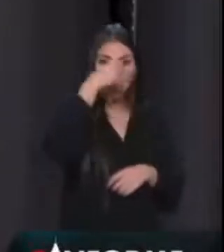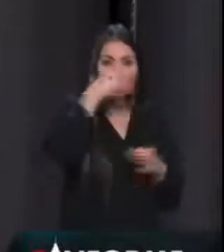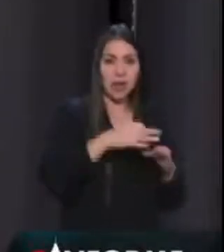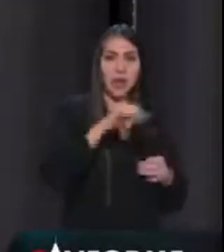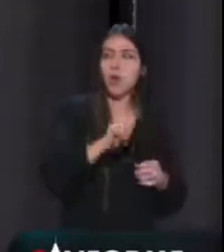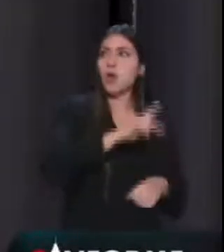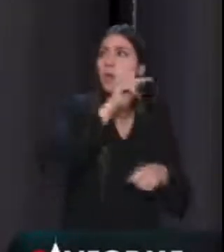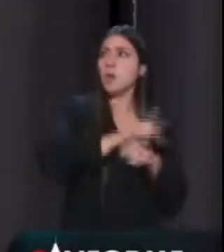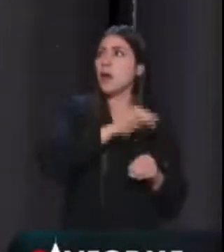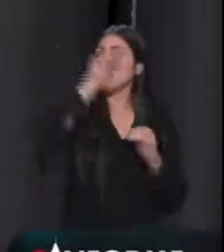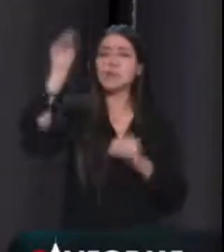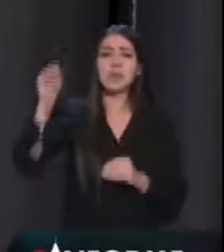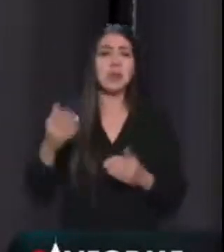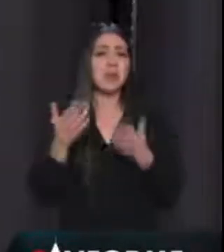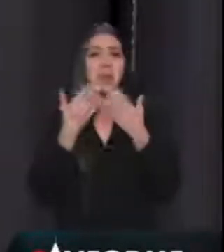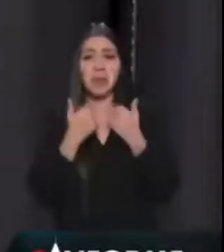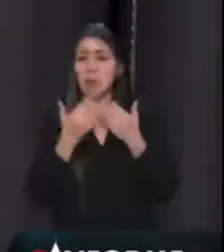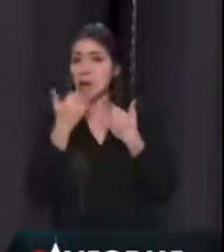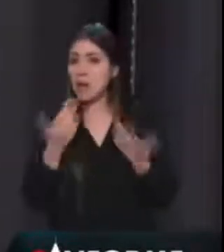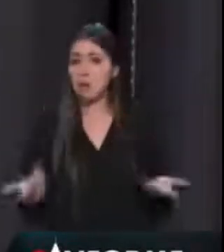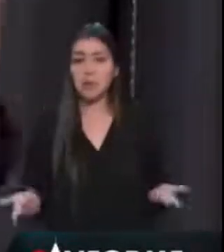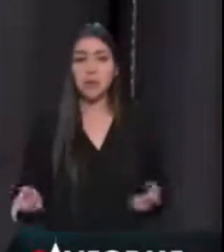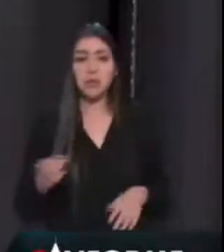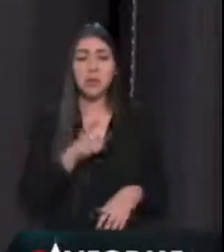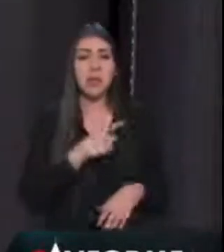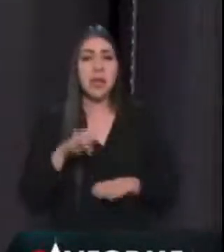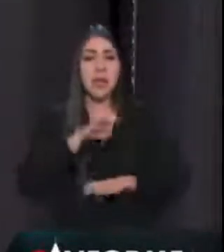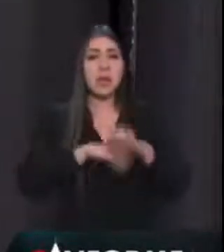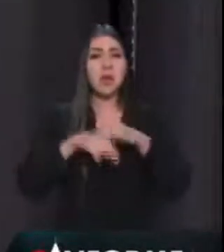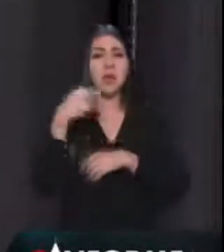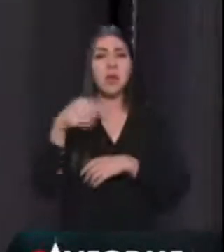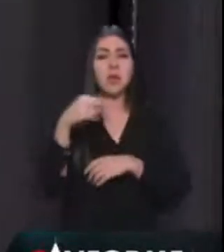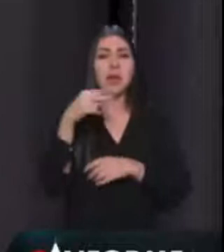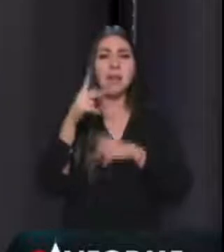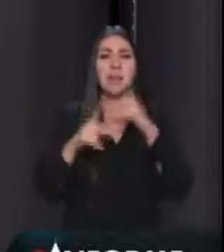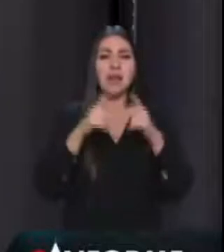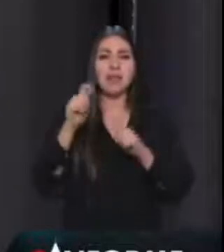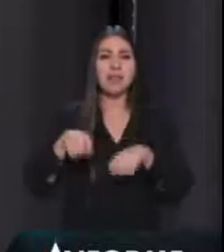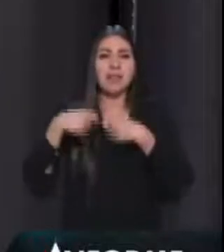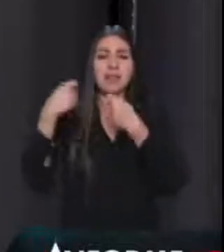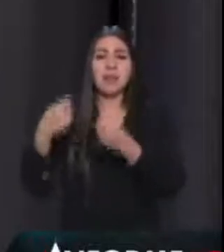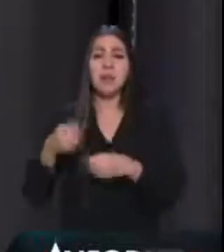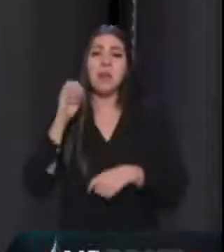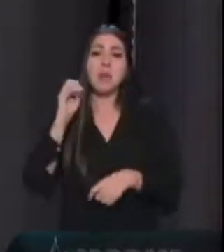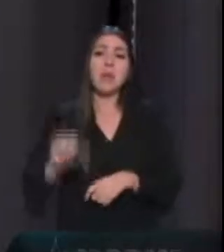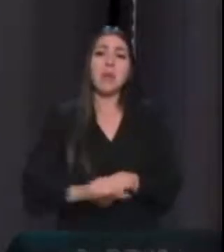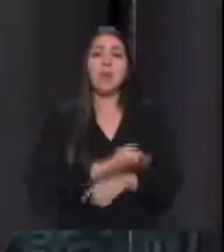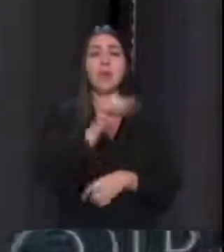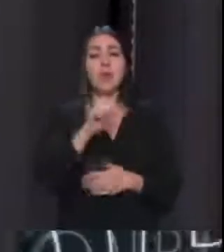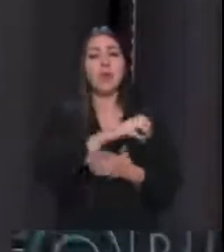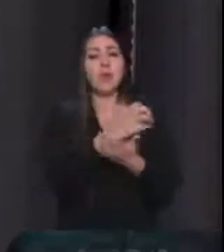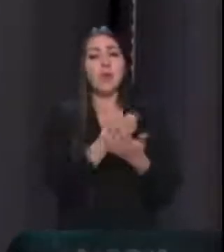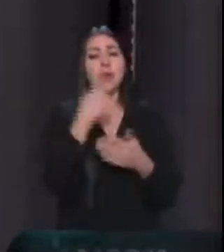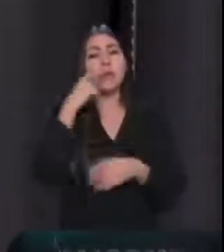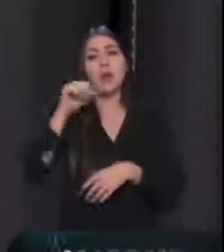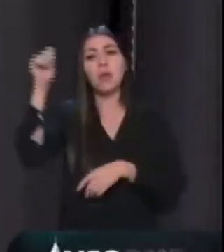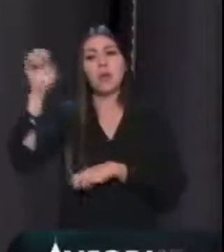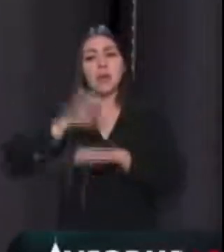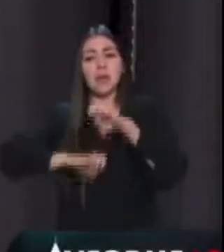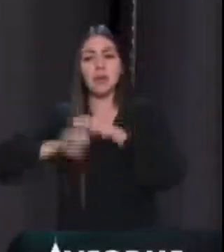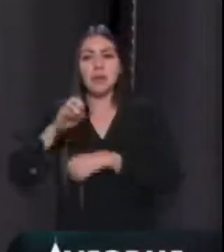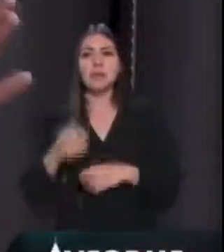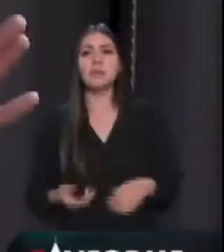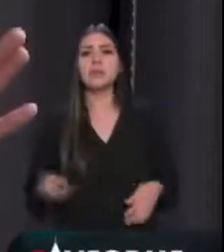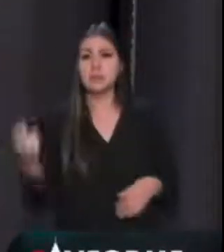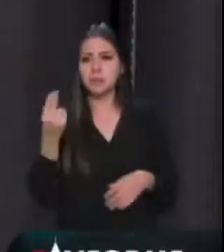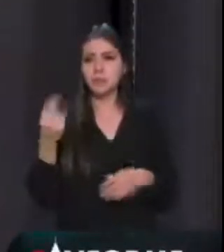o prestanombres o simplemente se contratan para estas empresas extranjeras. Entonces, ¿le tenemos que apostar a la transición